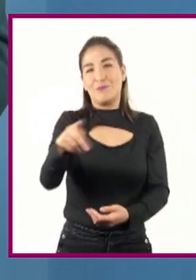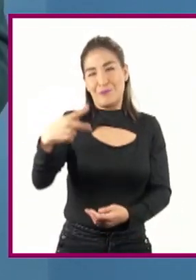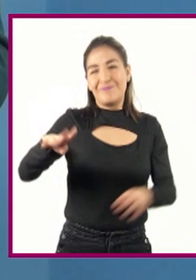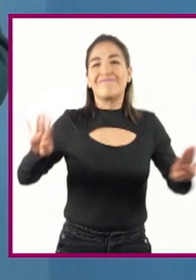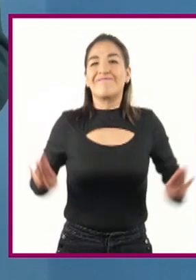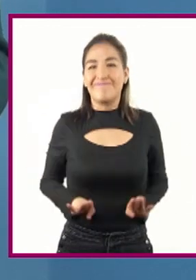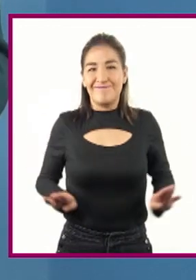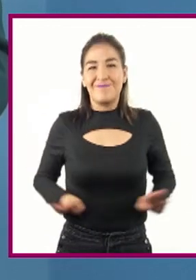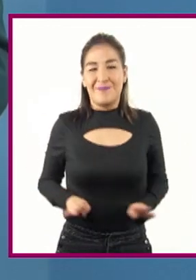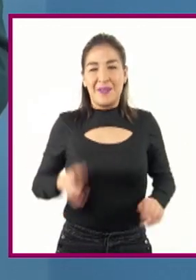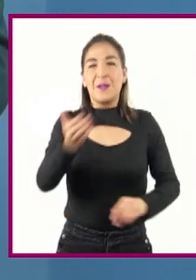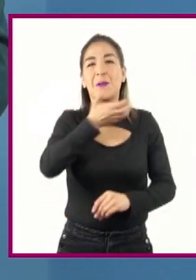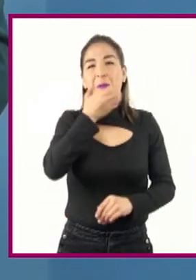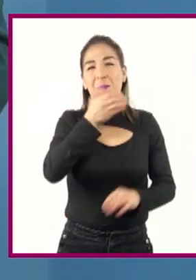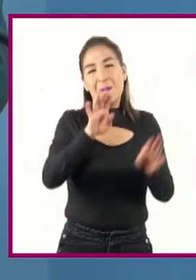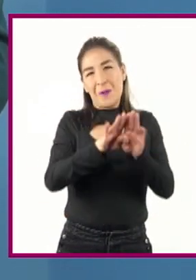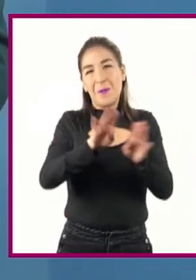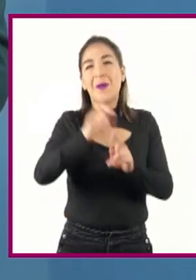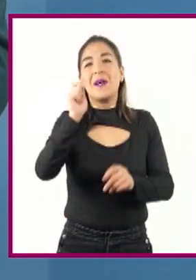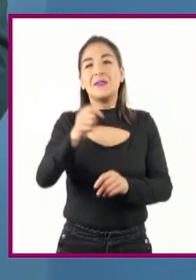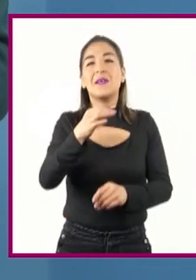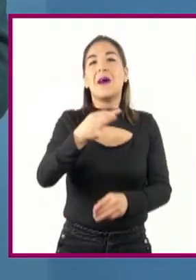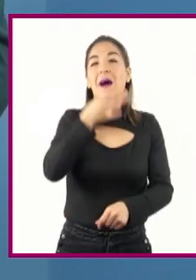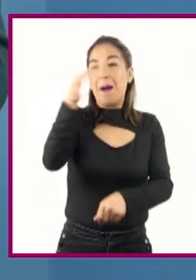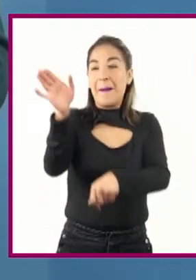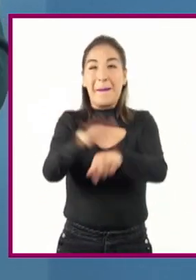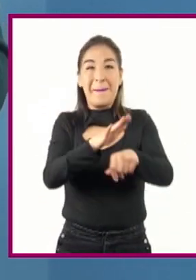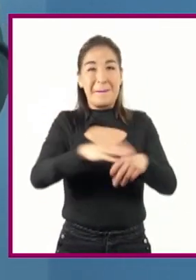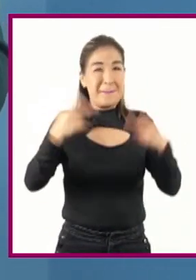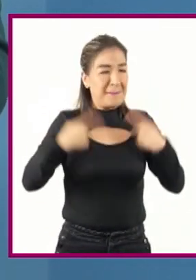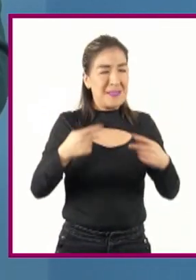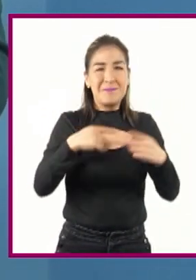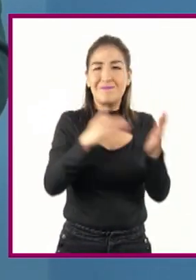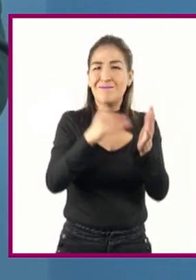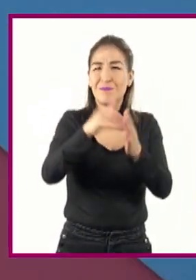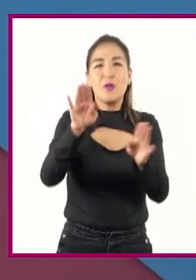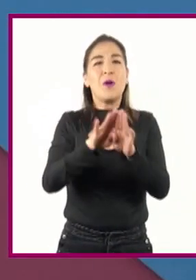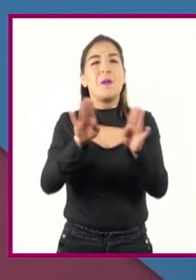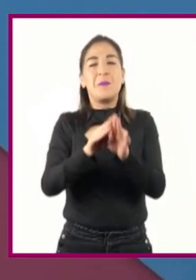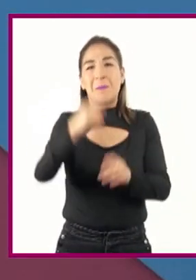guerra, mediante el envío de miles de combatientes al frente.